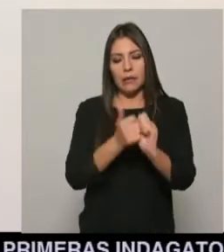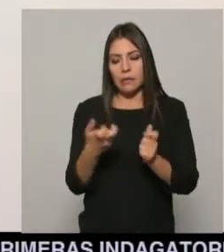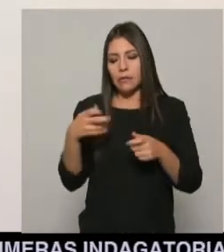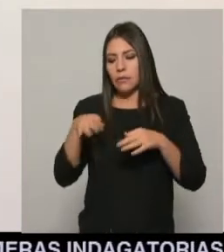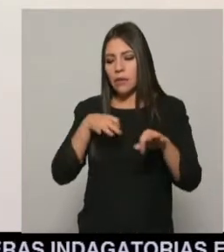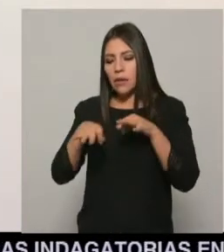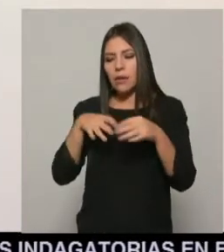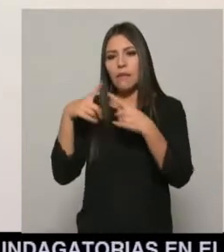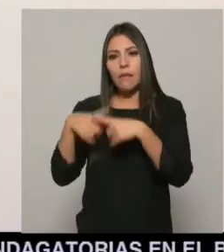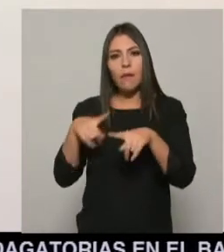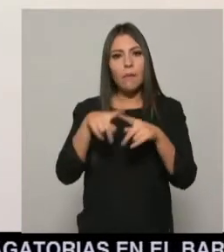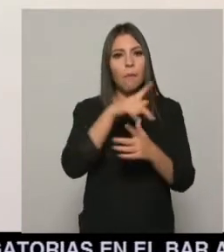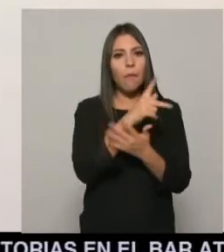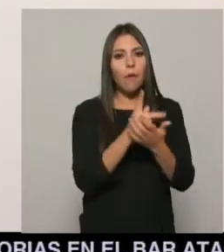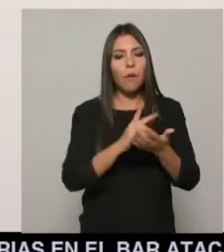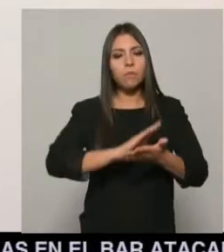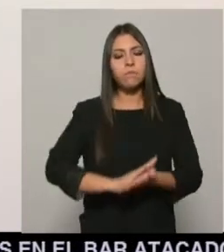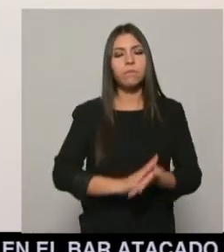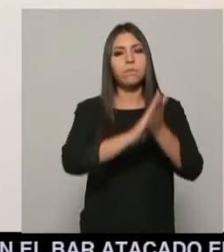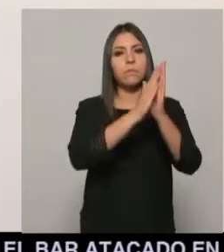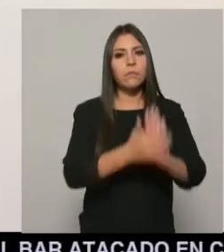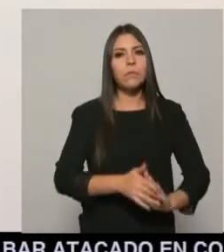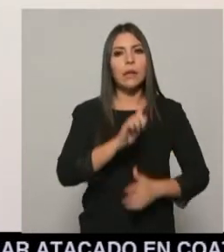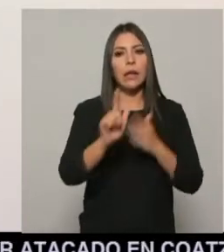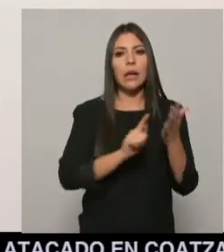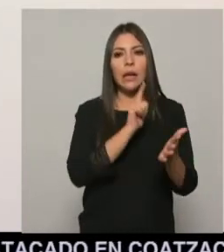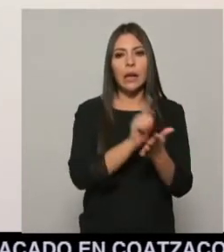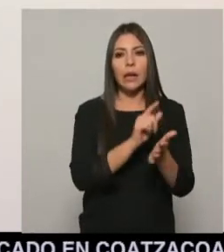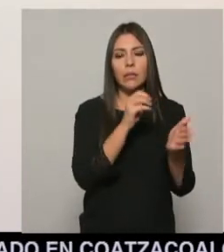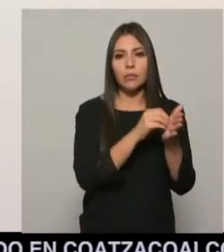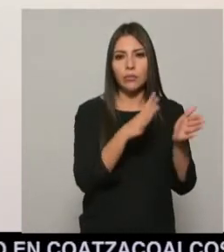que programas exitosos se conviertan en leyes, y vamos a estar